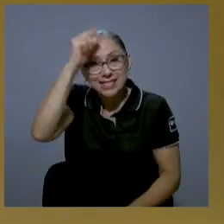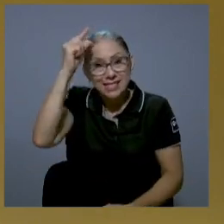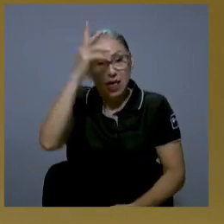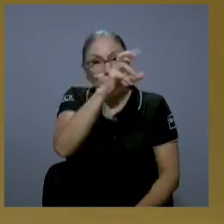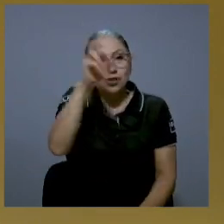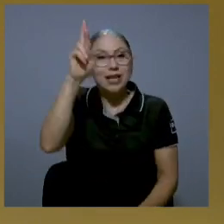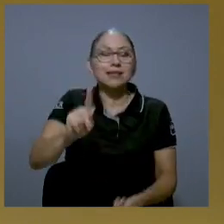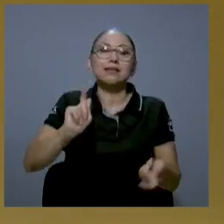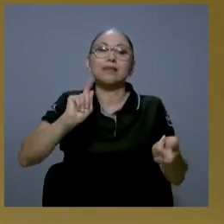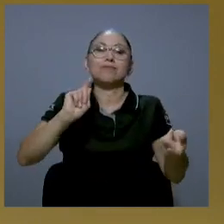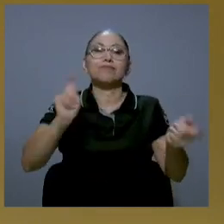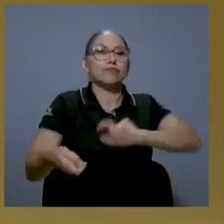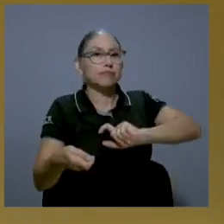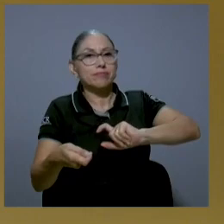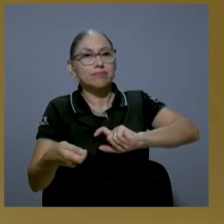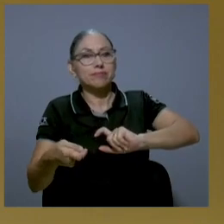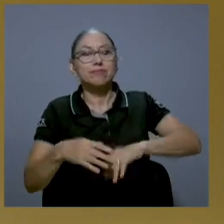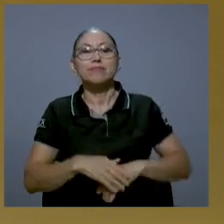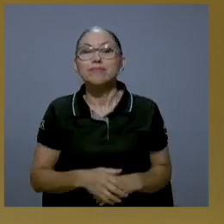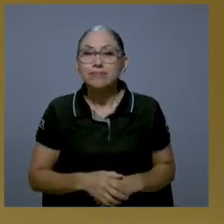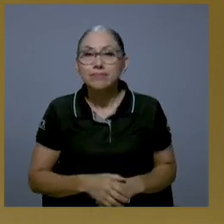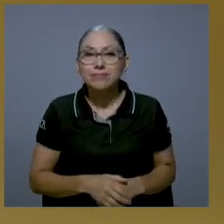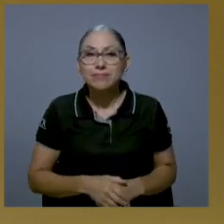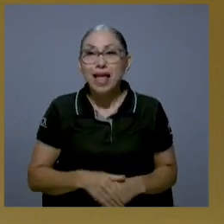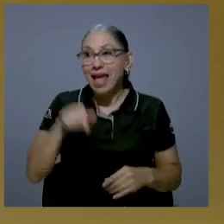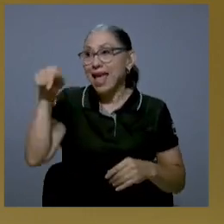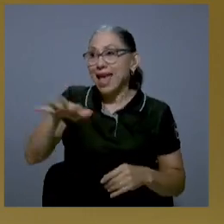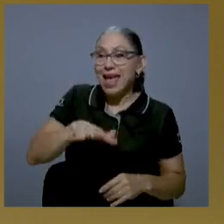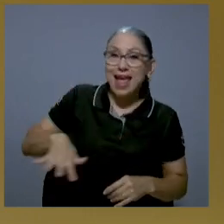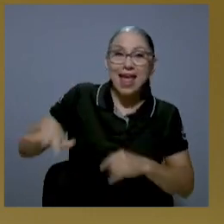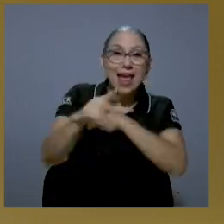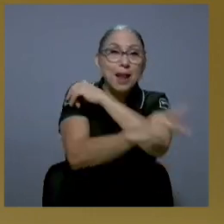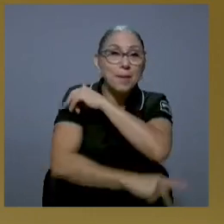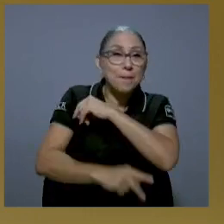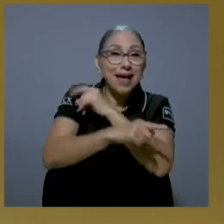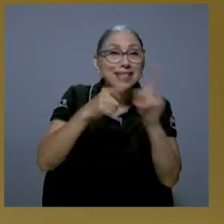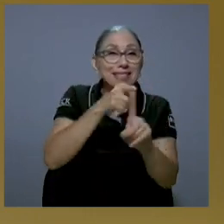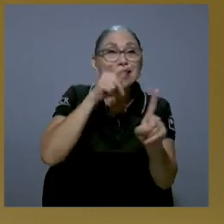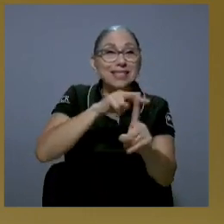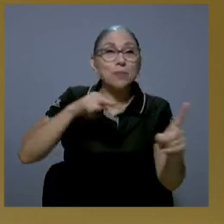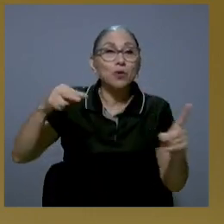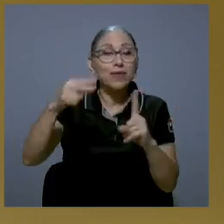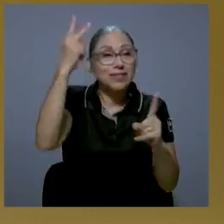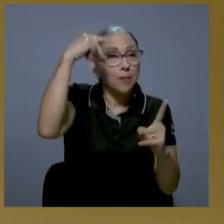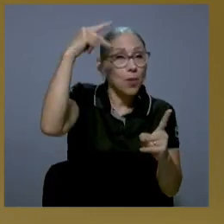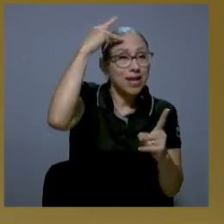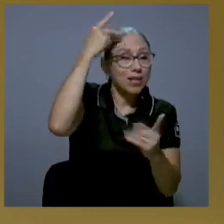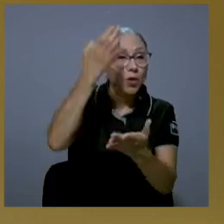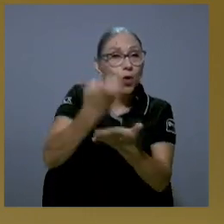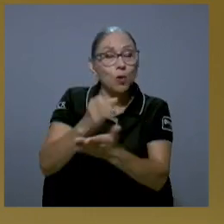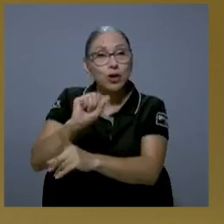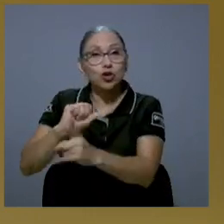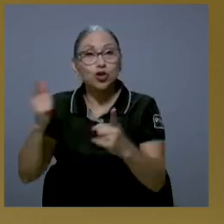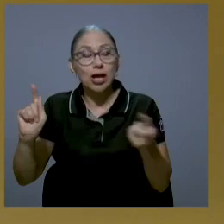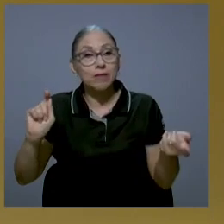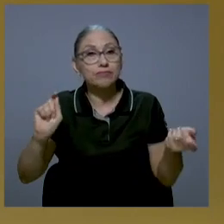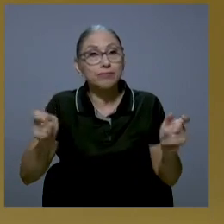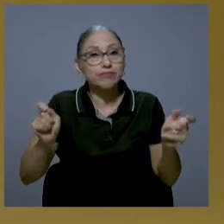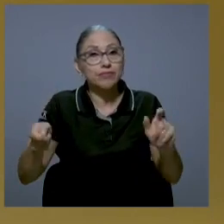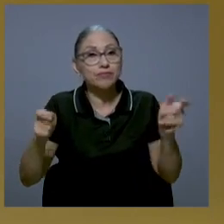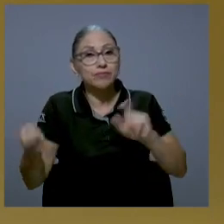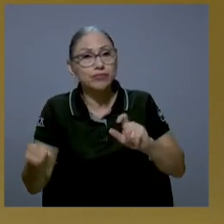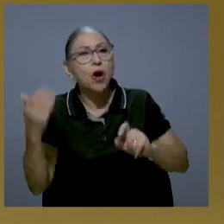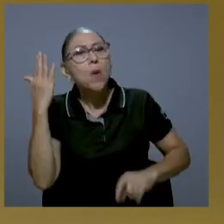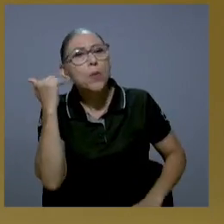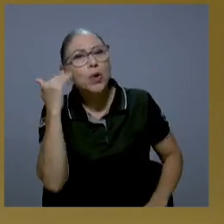Es decir, los cambios que ha sufrido el país desde el punto de vista político, económico y social, en gran parte se debe a lo